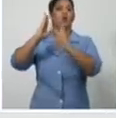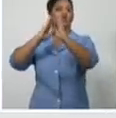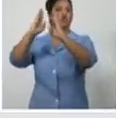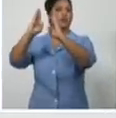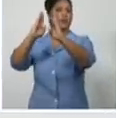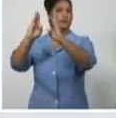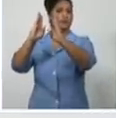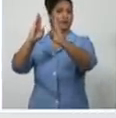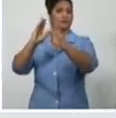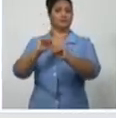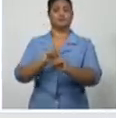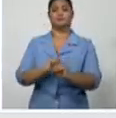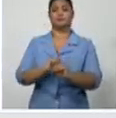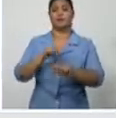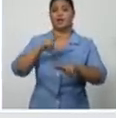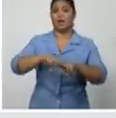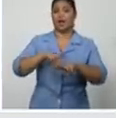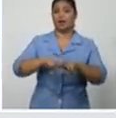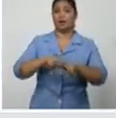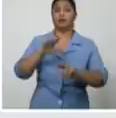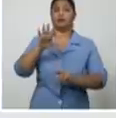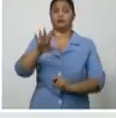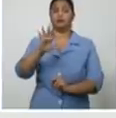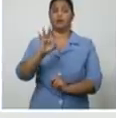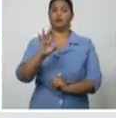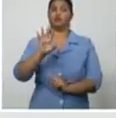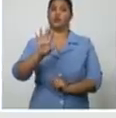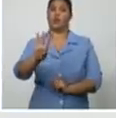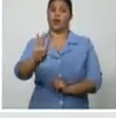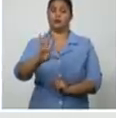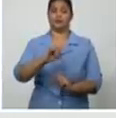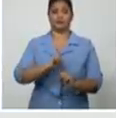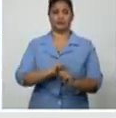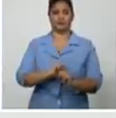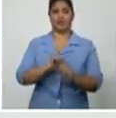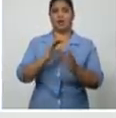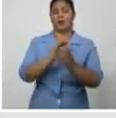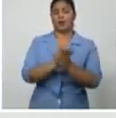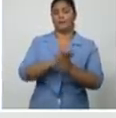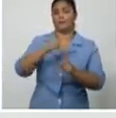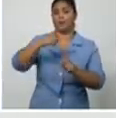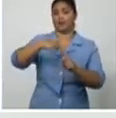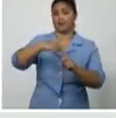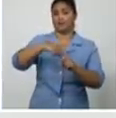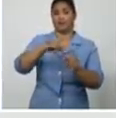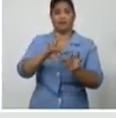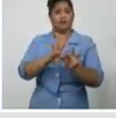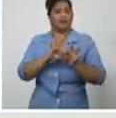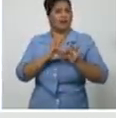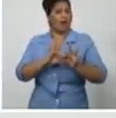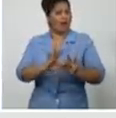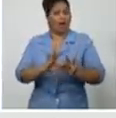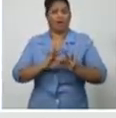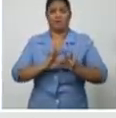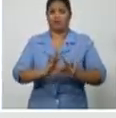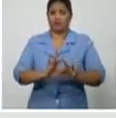número, 584. Matanzas, que es la otra provincia con una transmisión muy